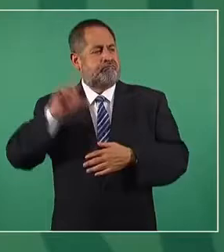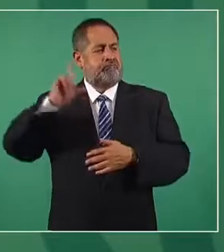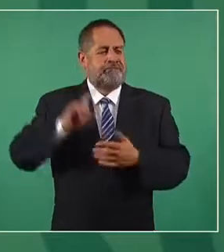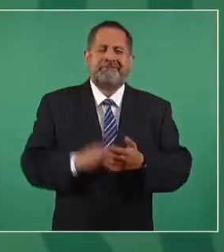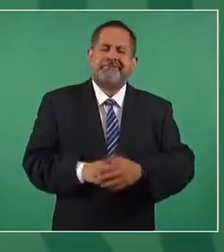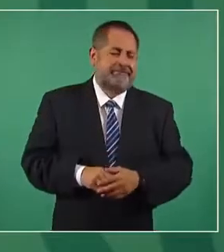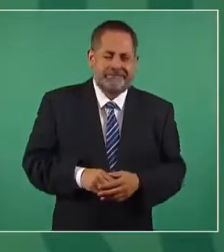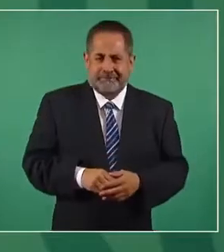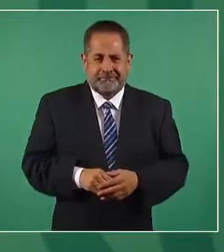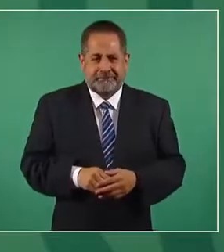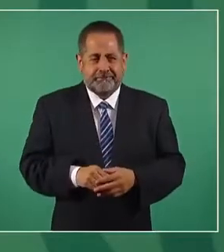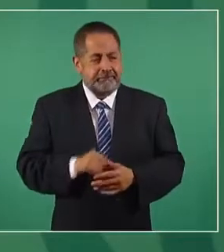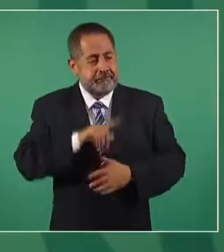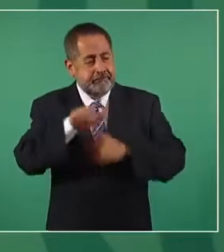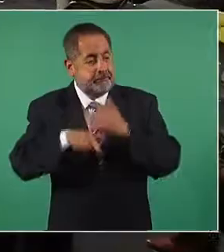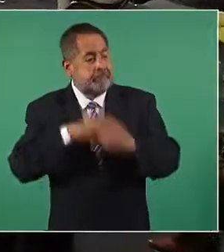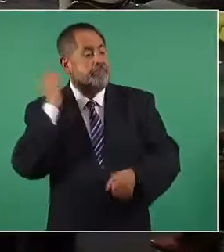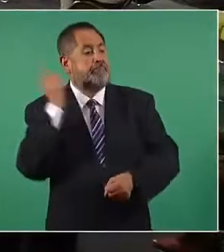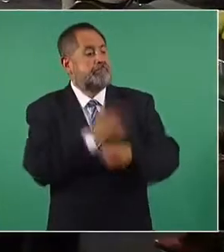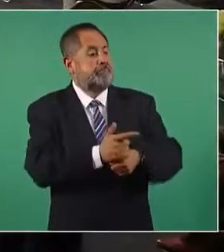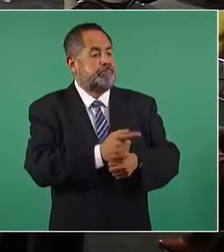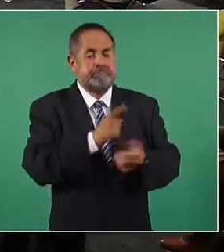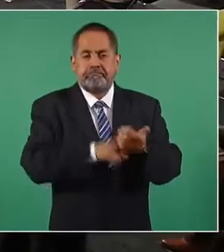Y luego se descubre